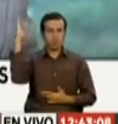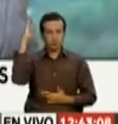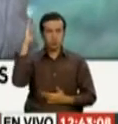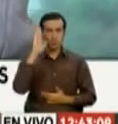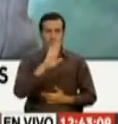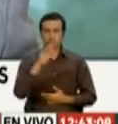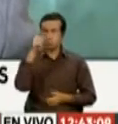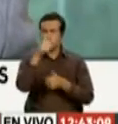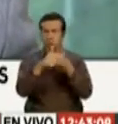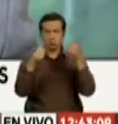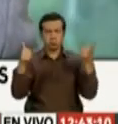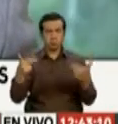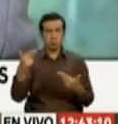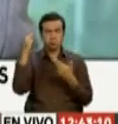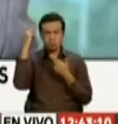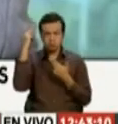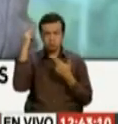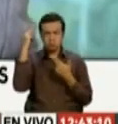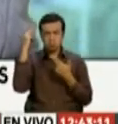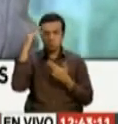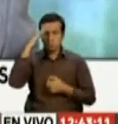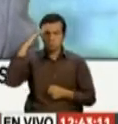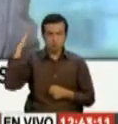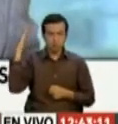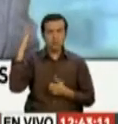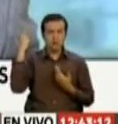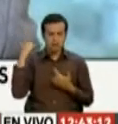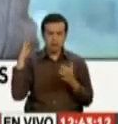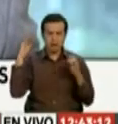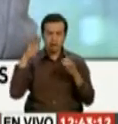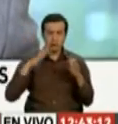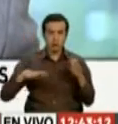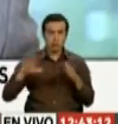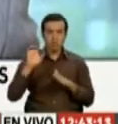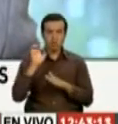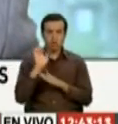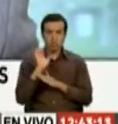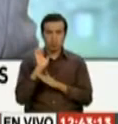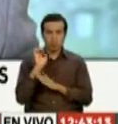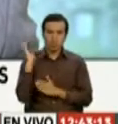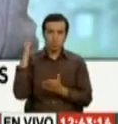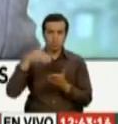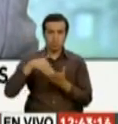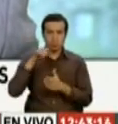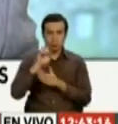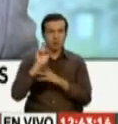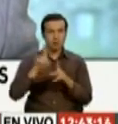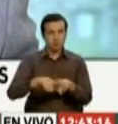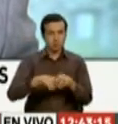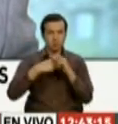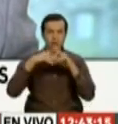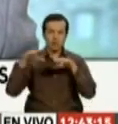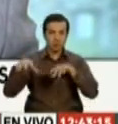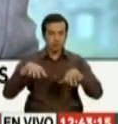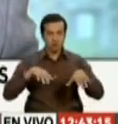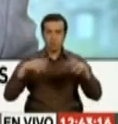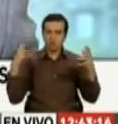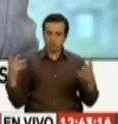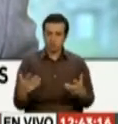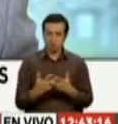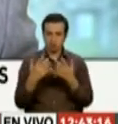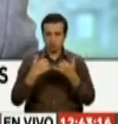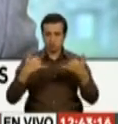y sus altos mandos militares y policiales están ya en nuestro país para iniciar inmediatamente acciones coordinadas en la